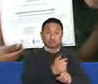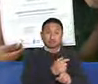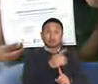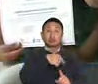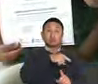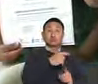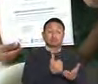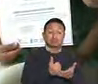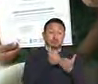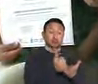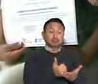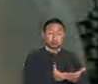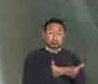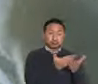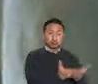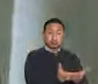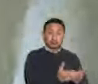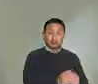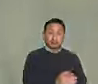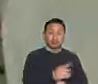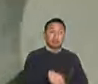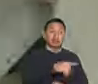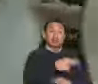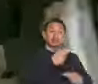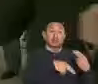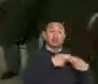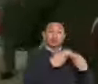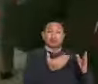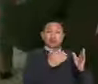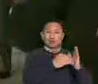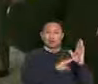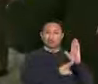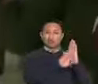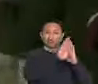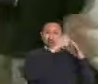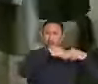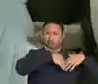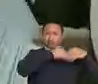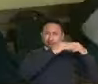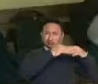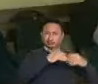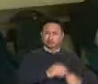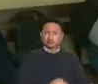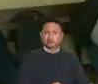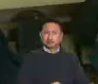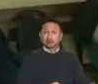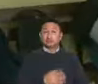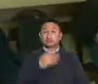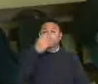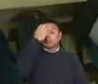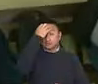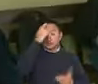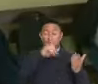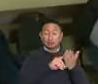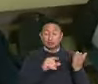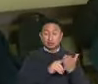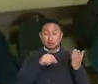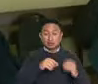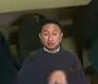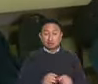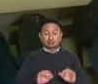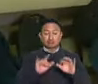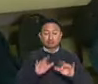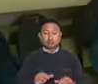todas las herramientas necesarias para que sus negocios puedan crecer a largo plazo. educación financiera, habilidades